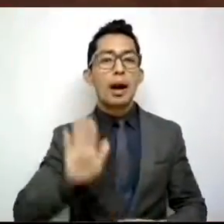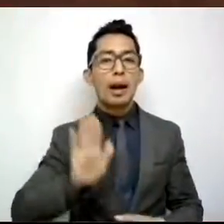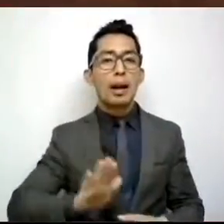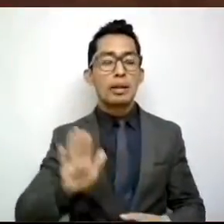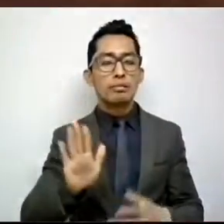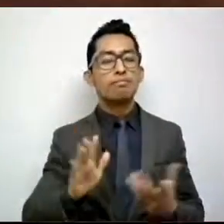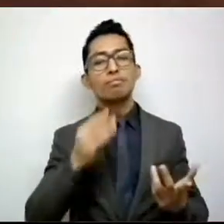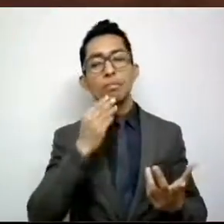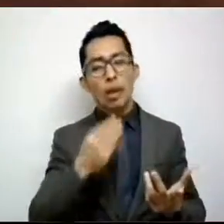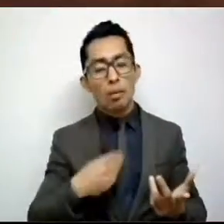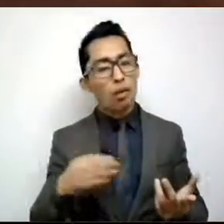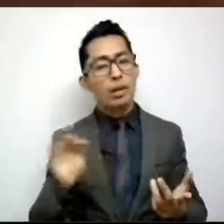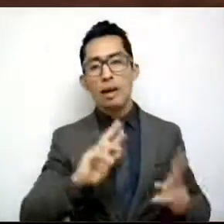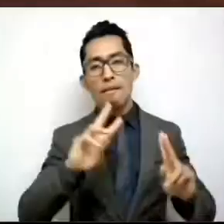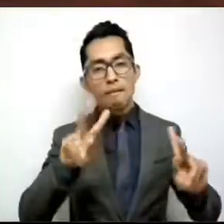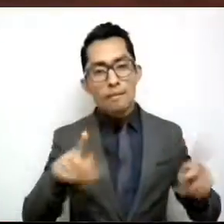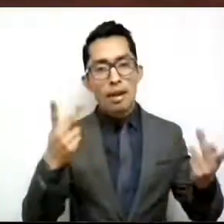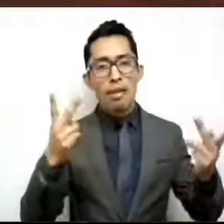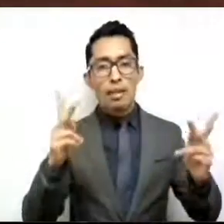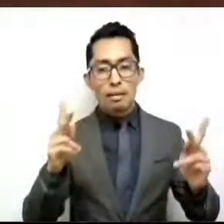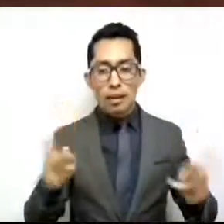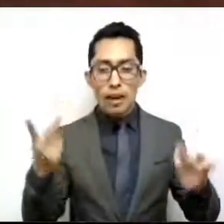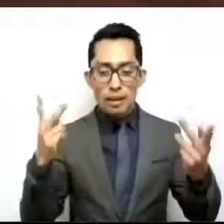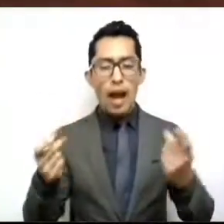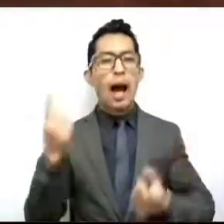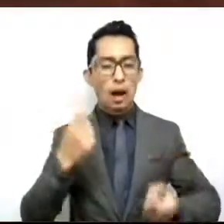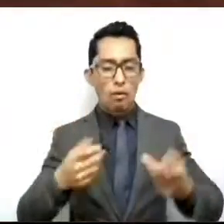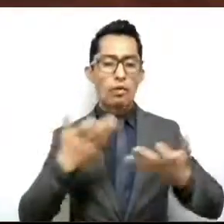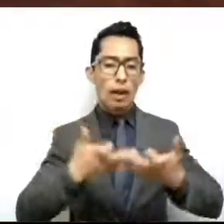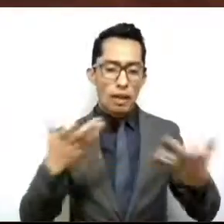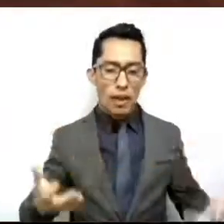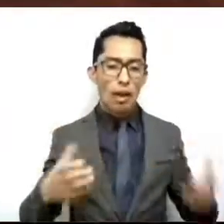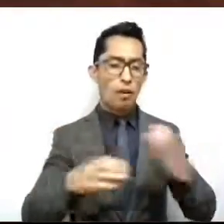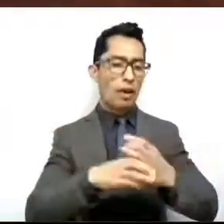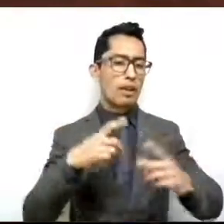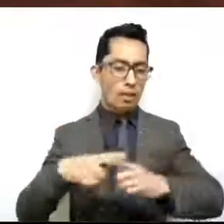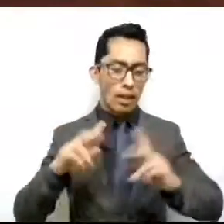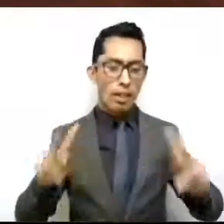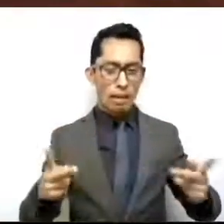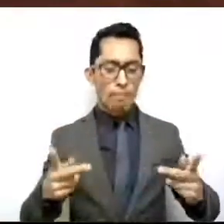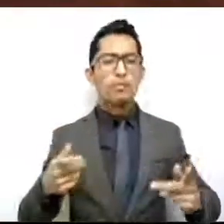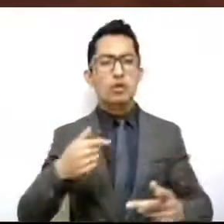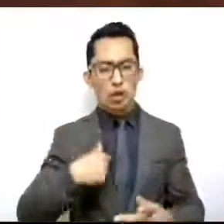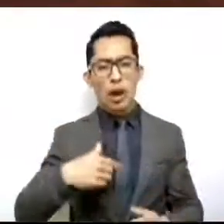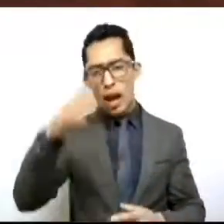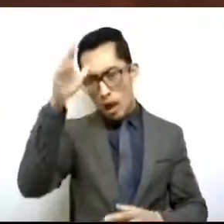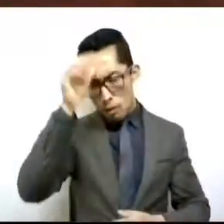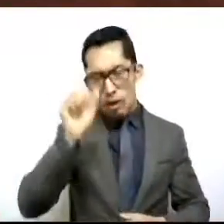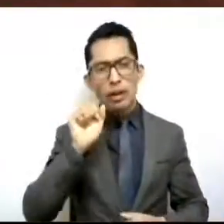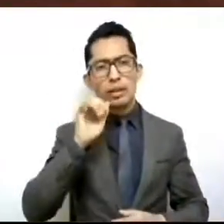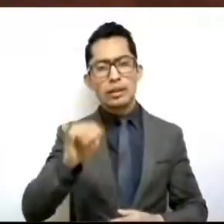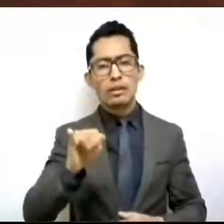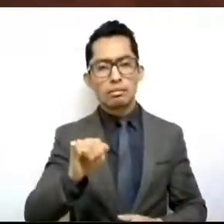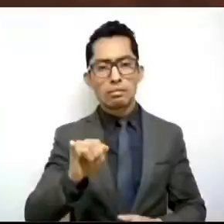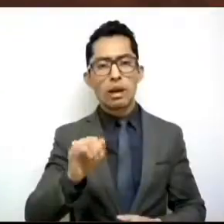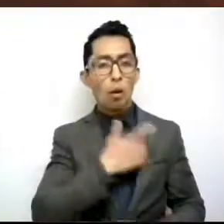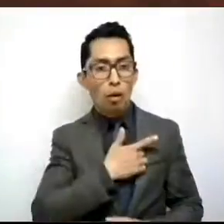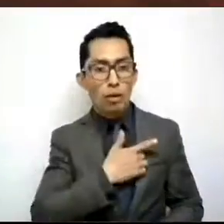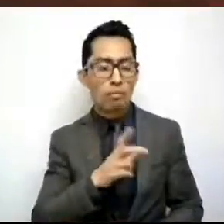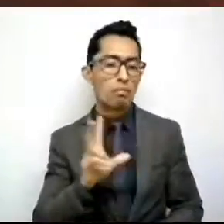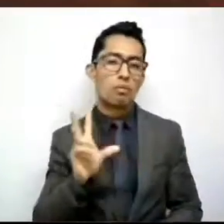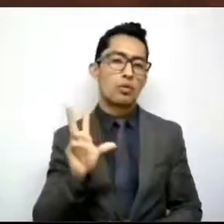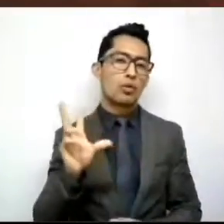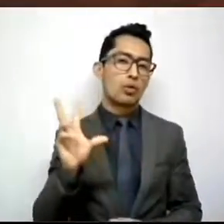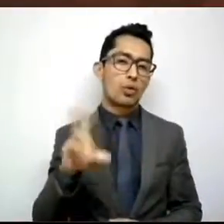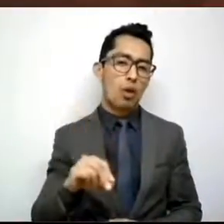algunos bienes inmuebles. ¿Estoy a favor de que hagan eso? No estoy a favor.